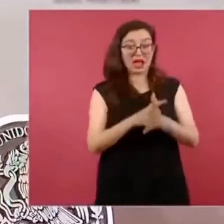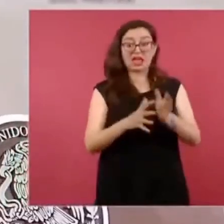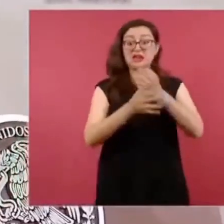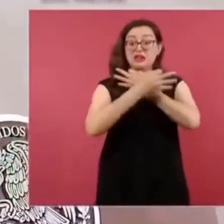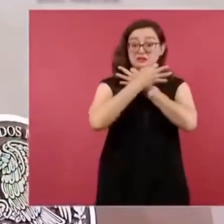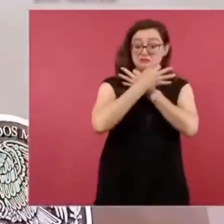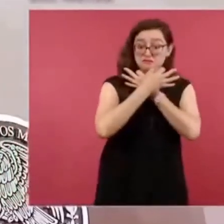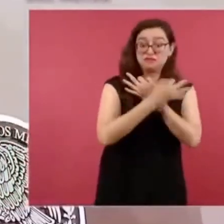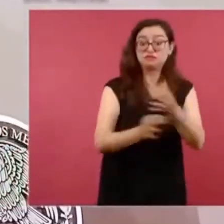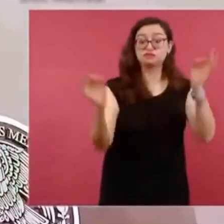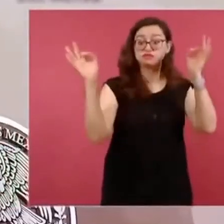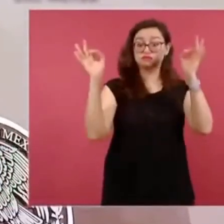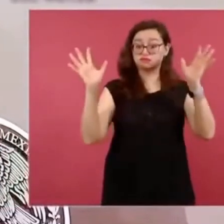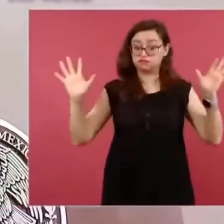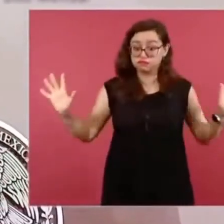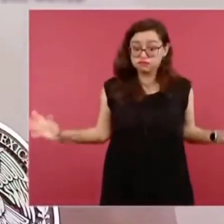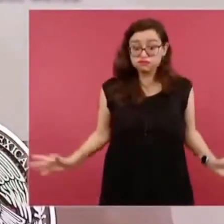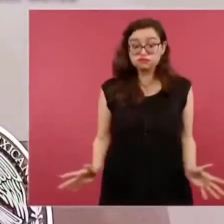alentar aún más